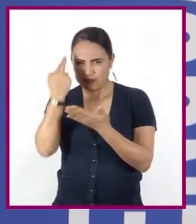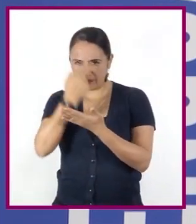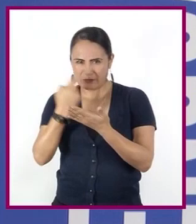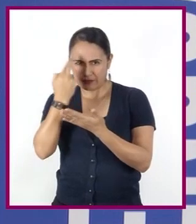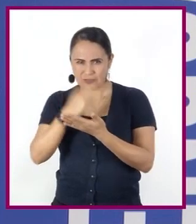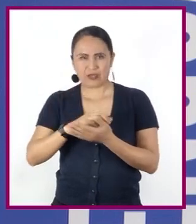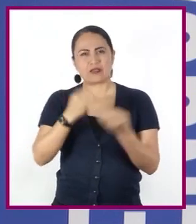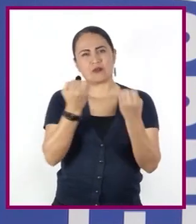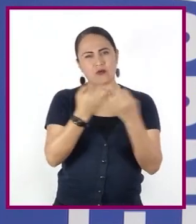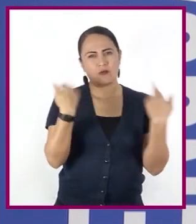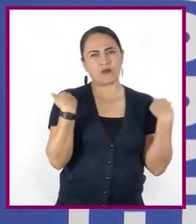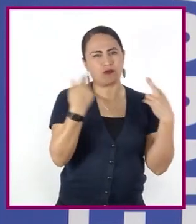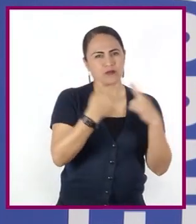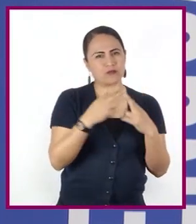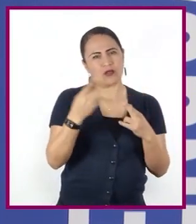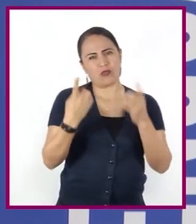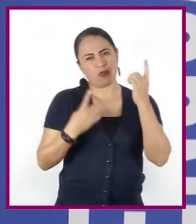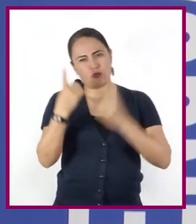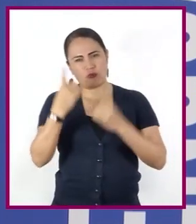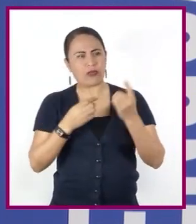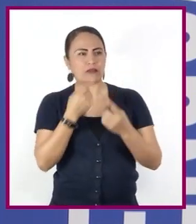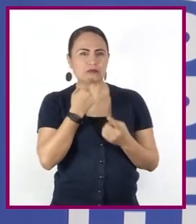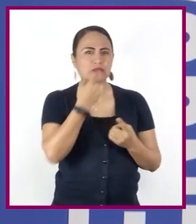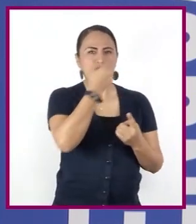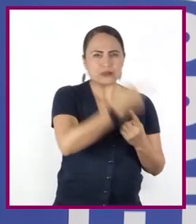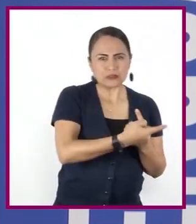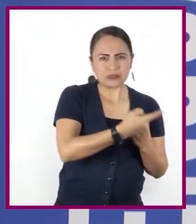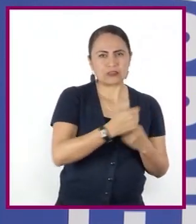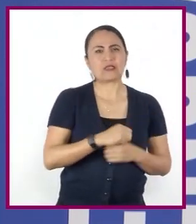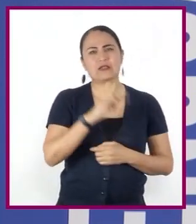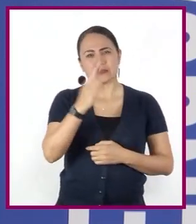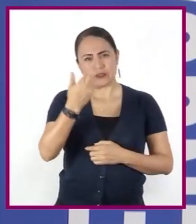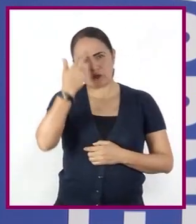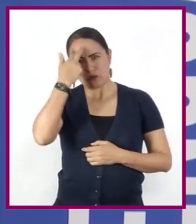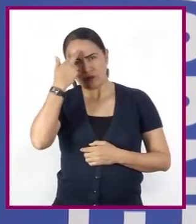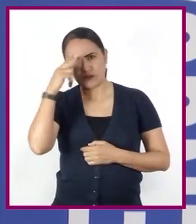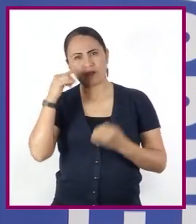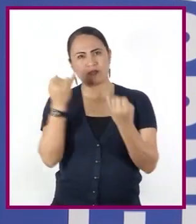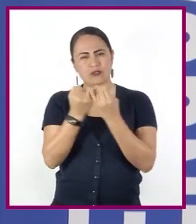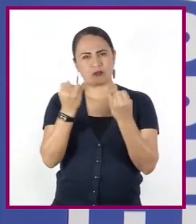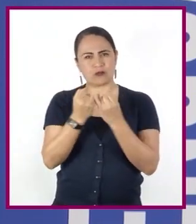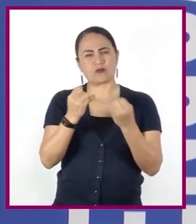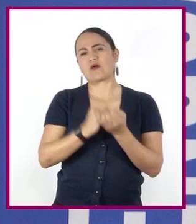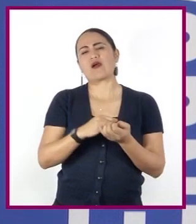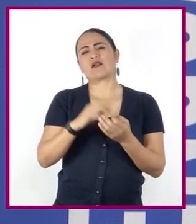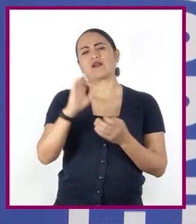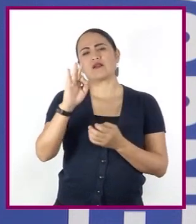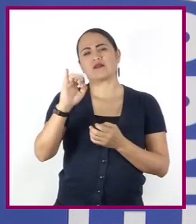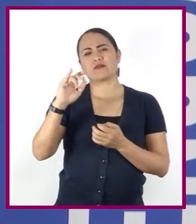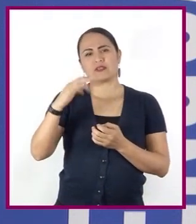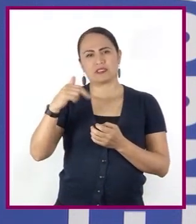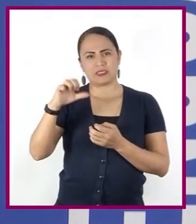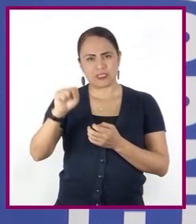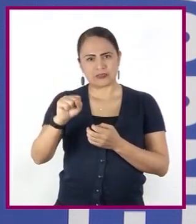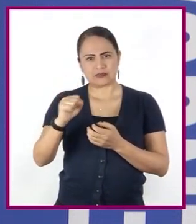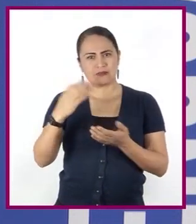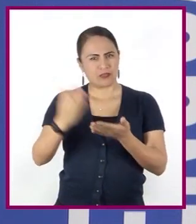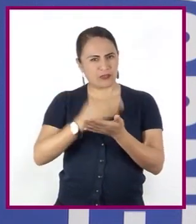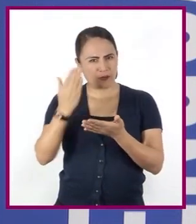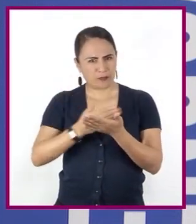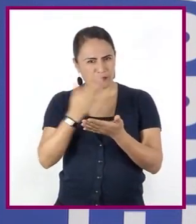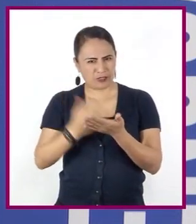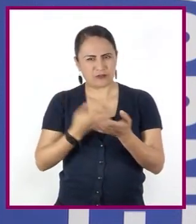sus dudas con su profesora o profesor, les recuerdo que pueden consultar las fichas de repaso y los ejercicios que